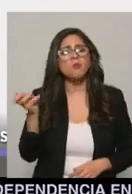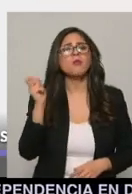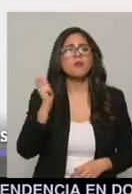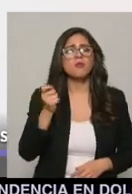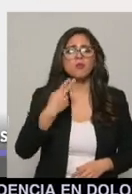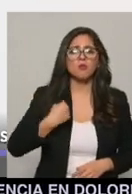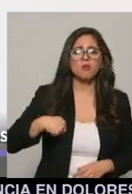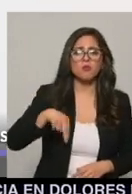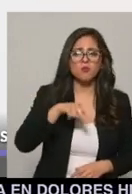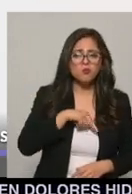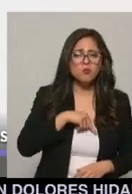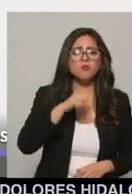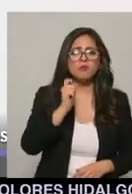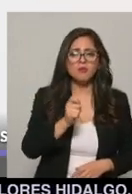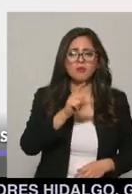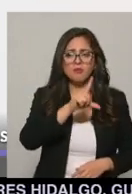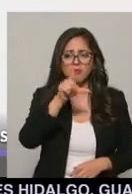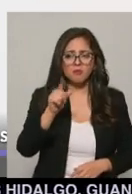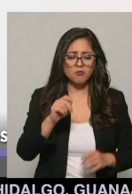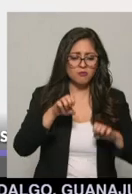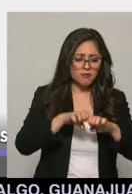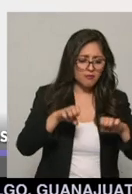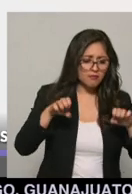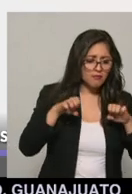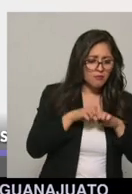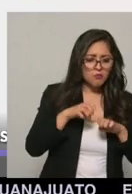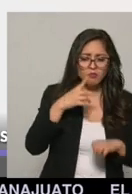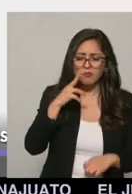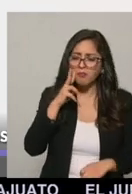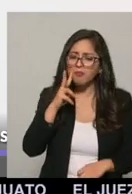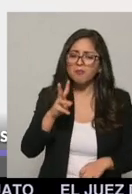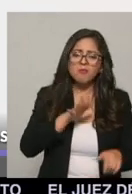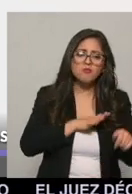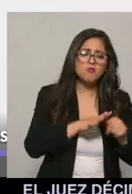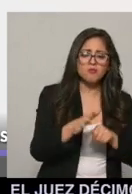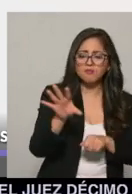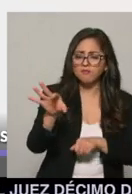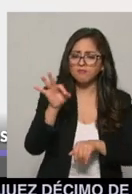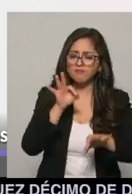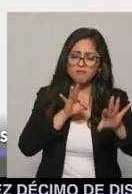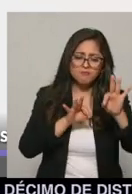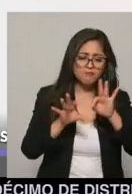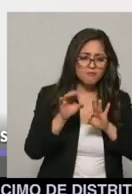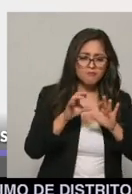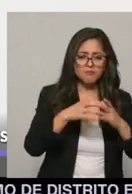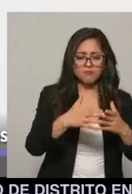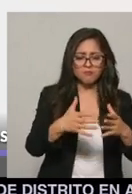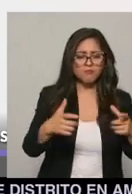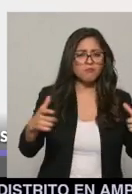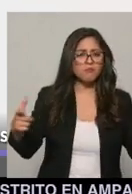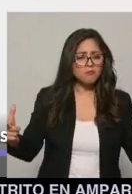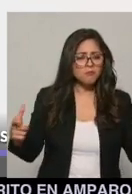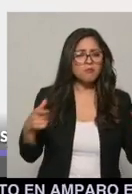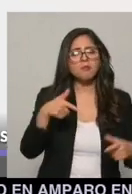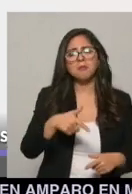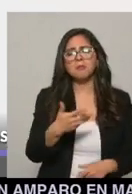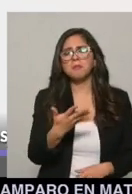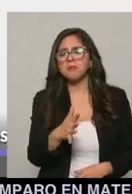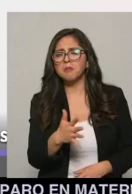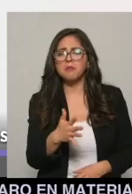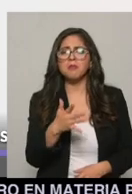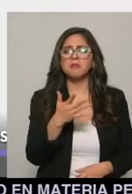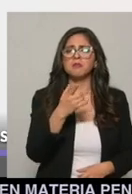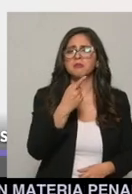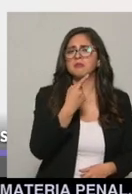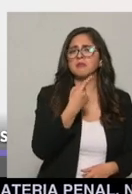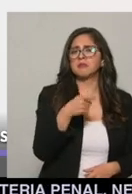que hacemos es una selección, se cura para dejar un acervo potente, de tal manera que ahorita tenemos un promedio